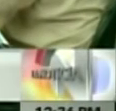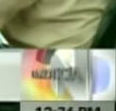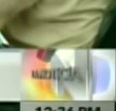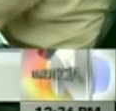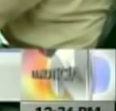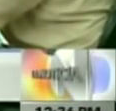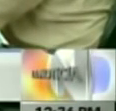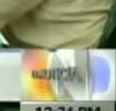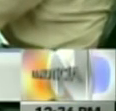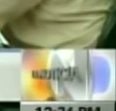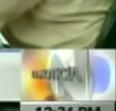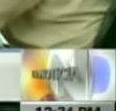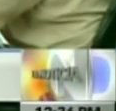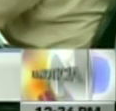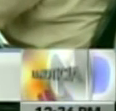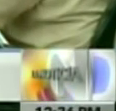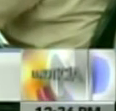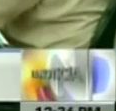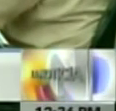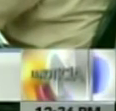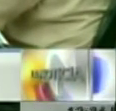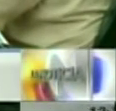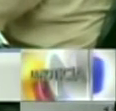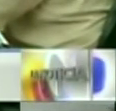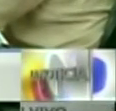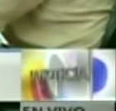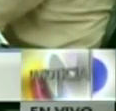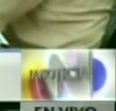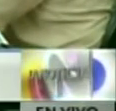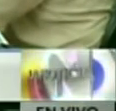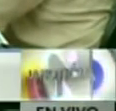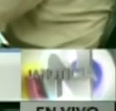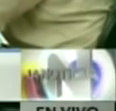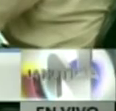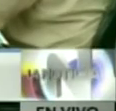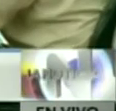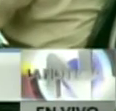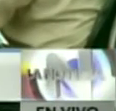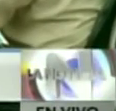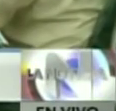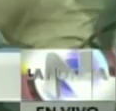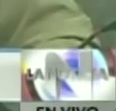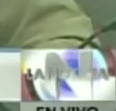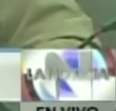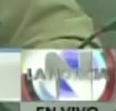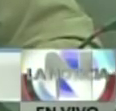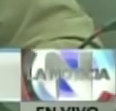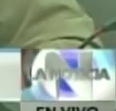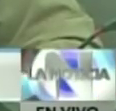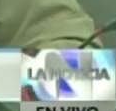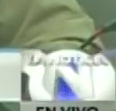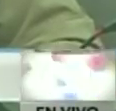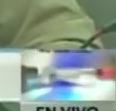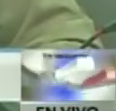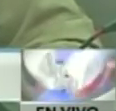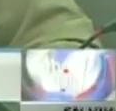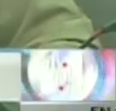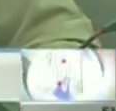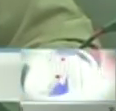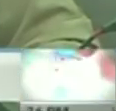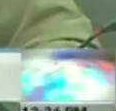es porque quiero ir. Y lo siento, siento alegría y hasta recuerdo